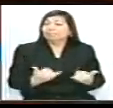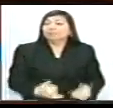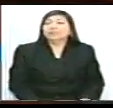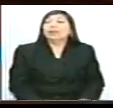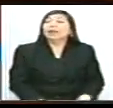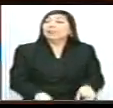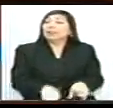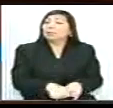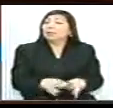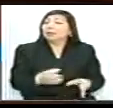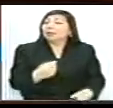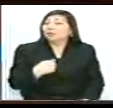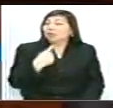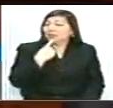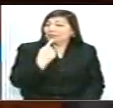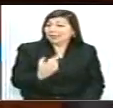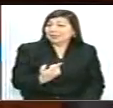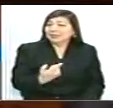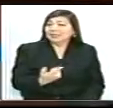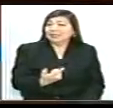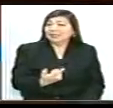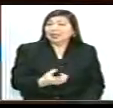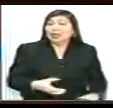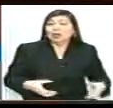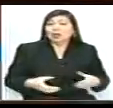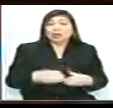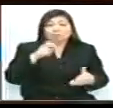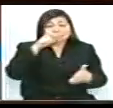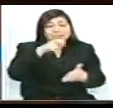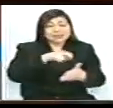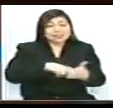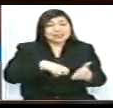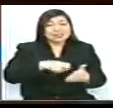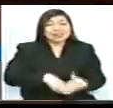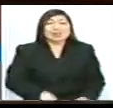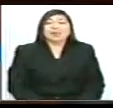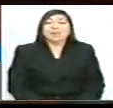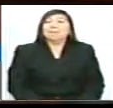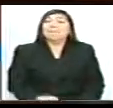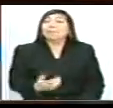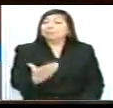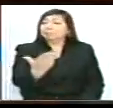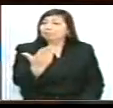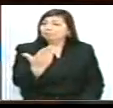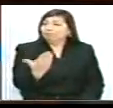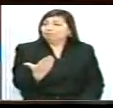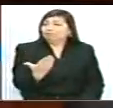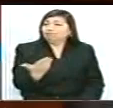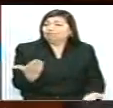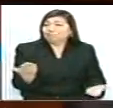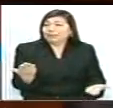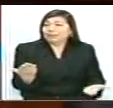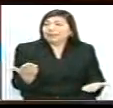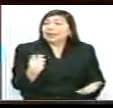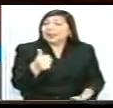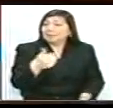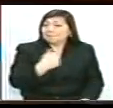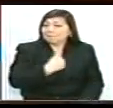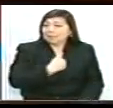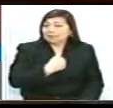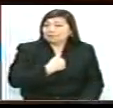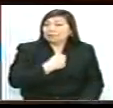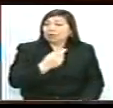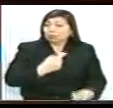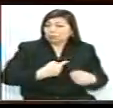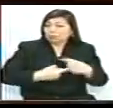presidenta, también quiero emplazar al presidente de la Comisión de Energía y Minas para pedirle en todo caso que sea el mismo, además que